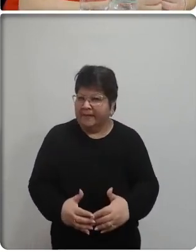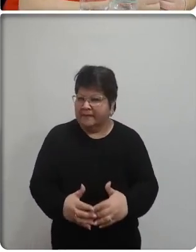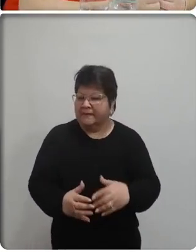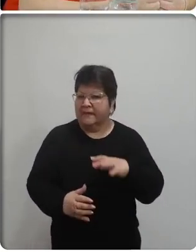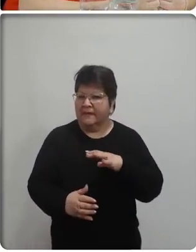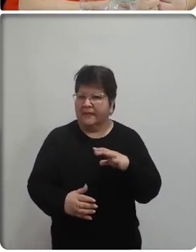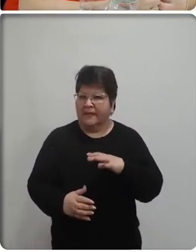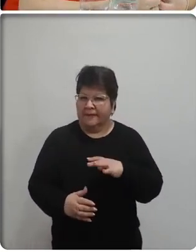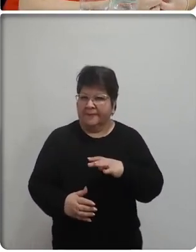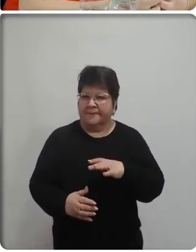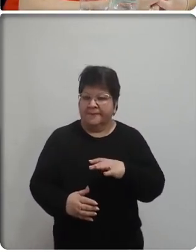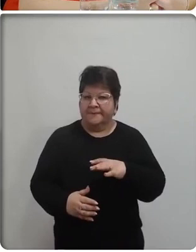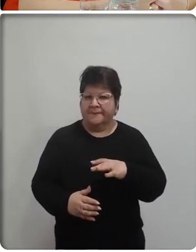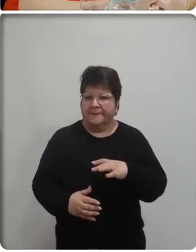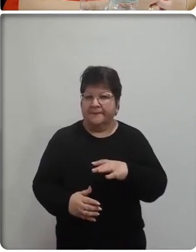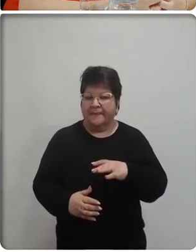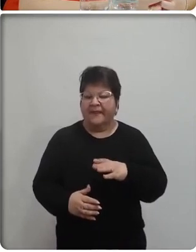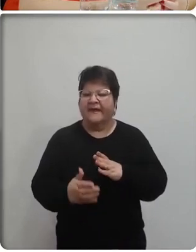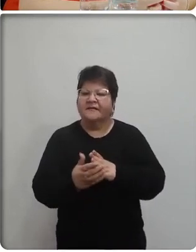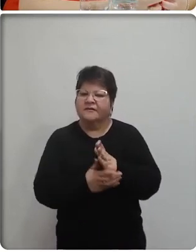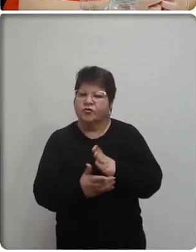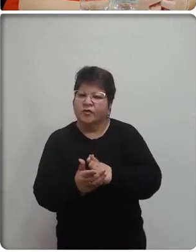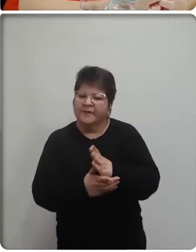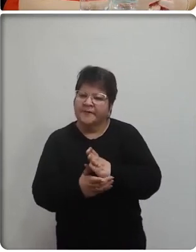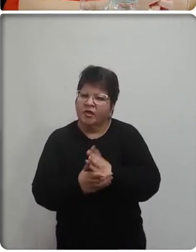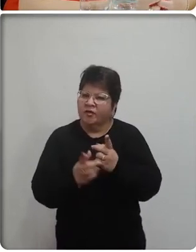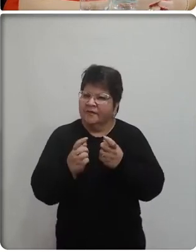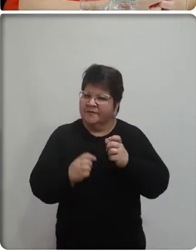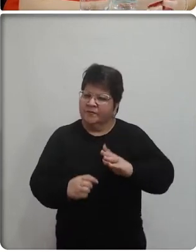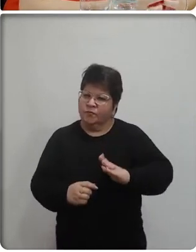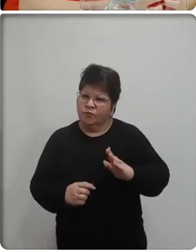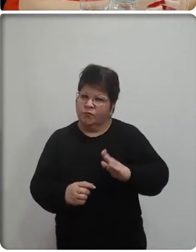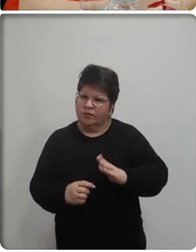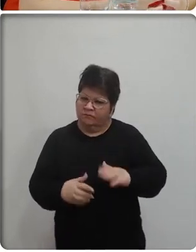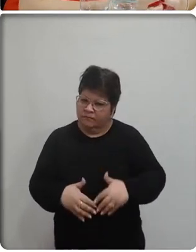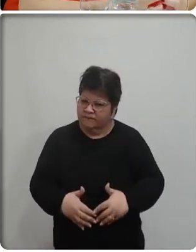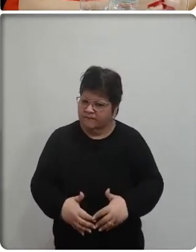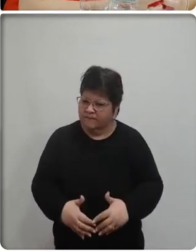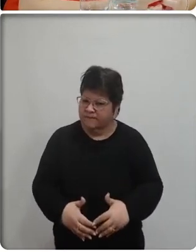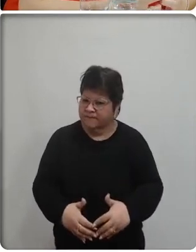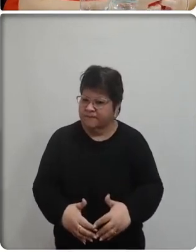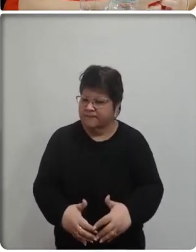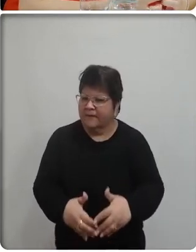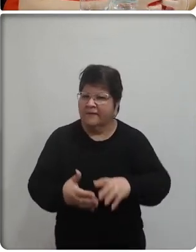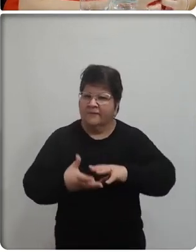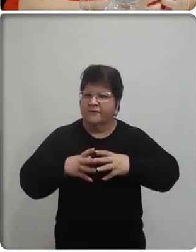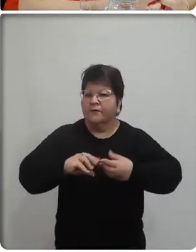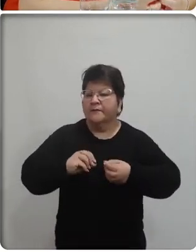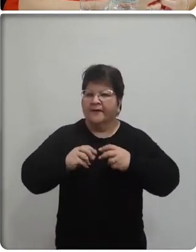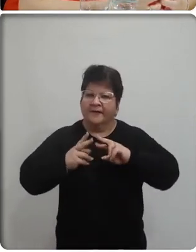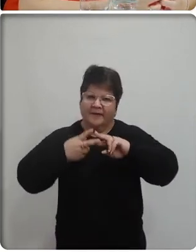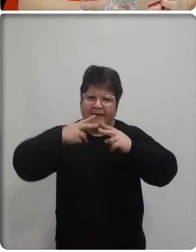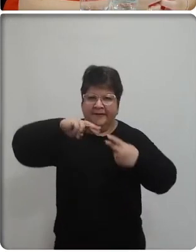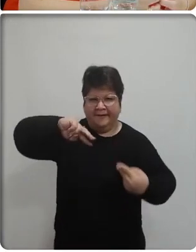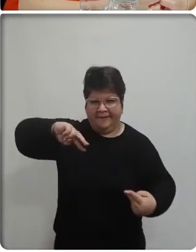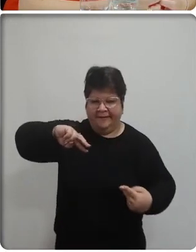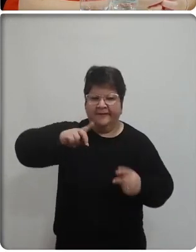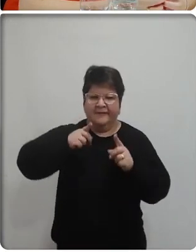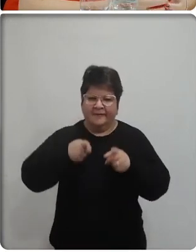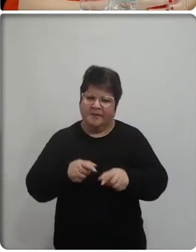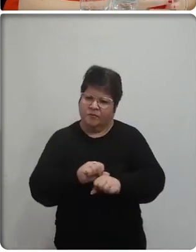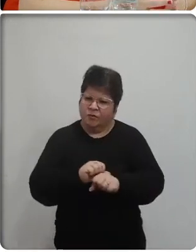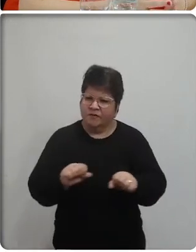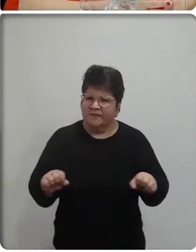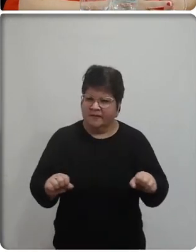bueno, y de alguna manera todo lo que es el asesoramiento desde el punto de vista genético y la posibilidad de darle